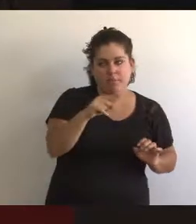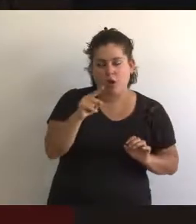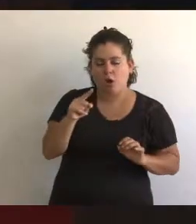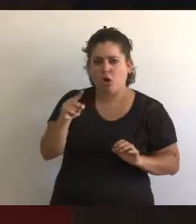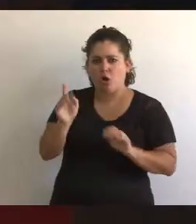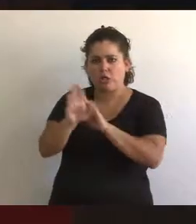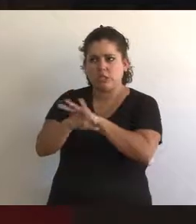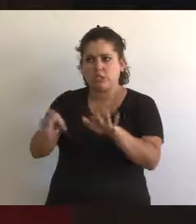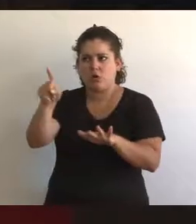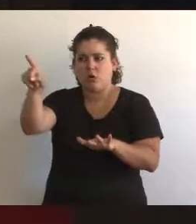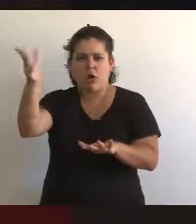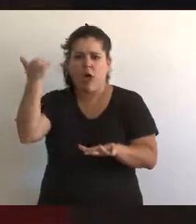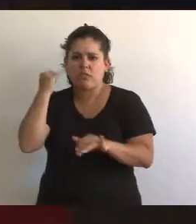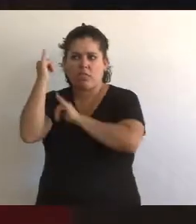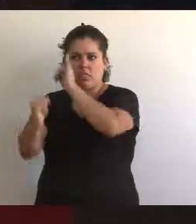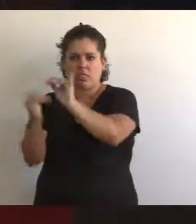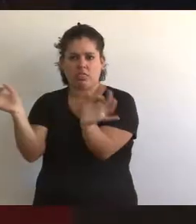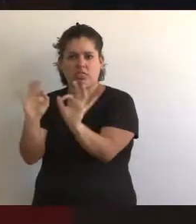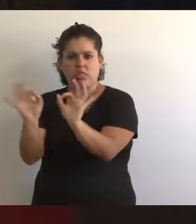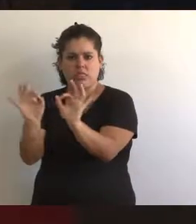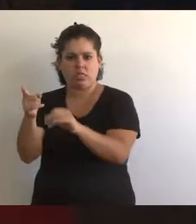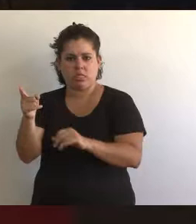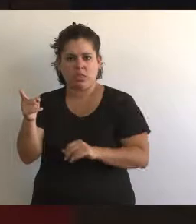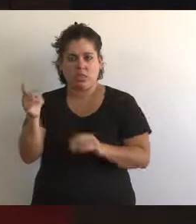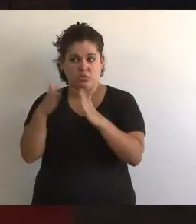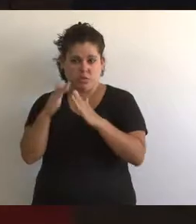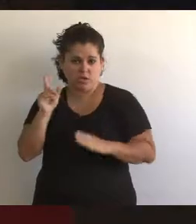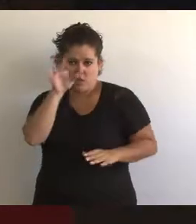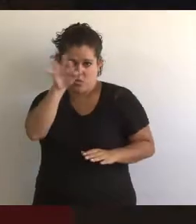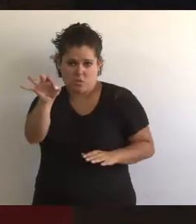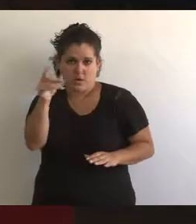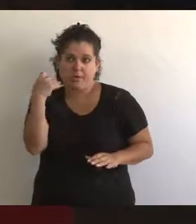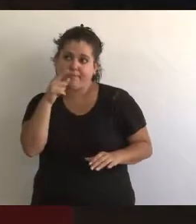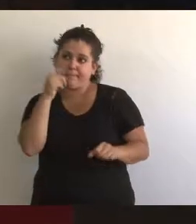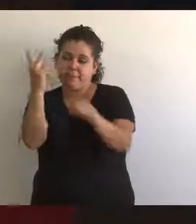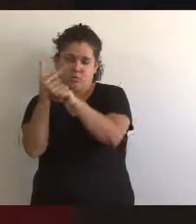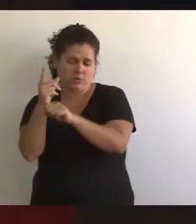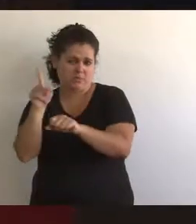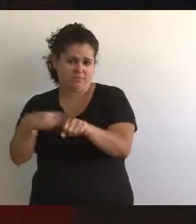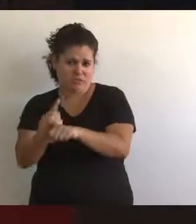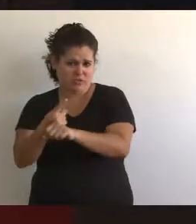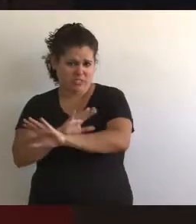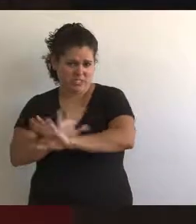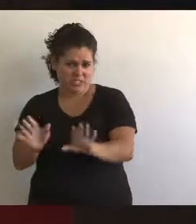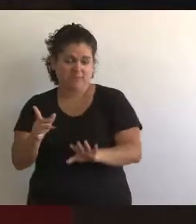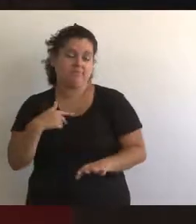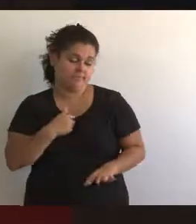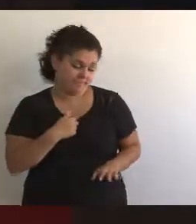que a un chico que precisamente por no tener el antecedente de la educación, no lo hace en la casa, que un chico de secundaria, por ejemplo.